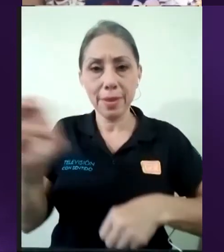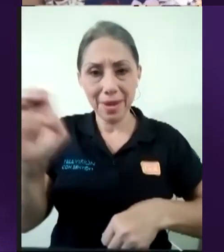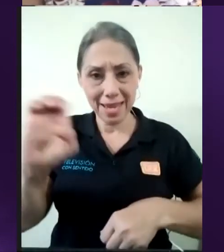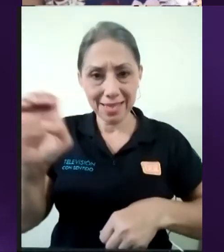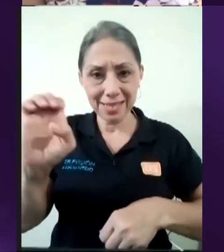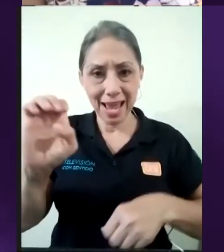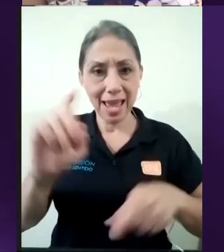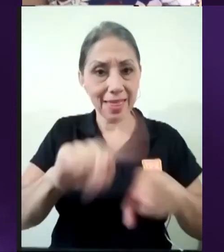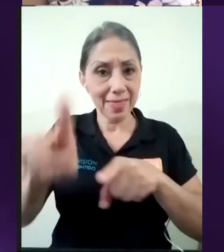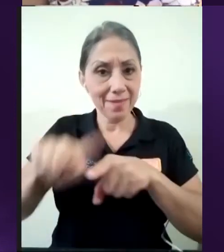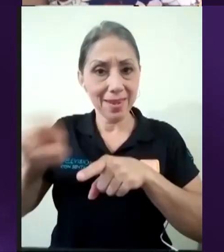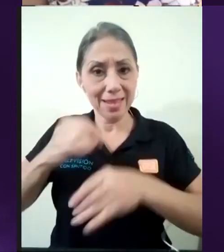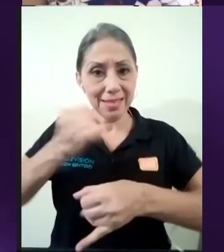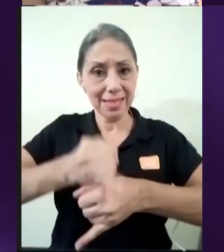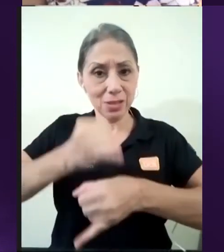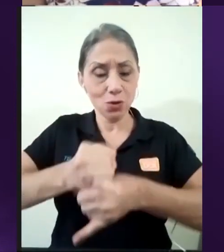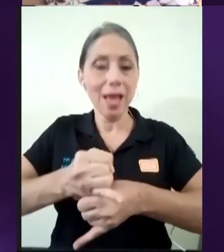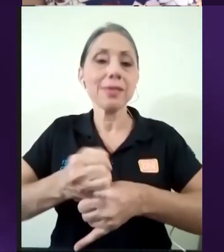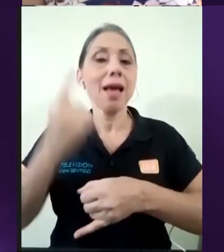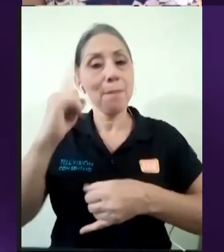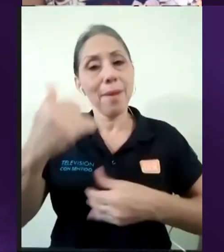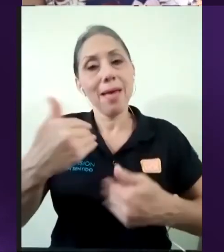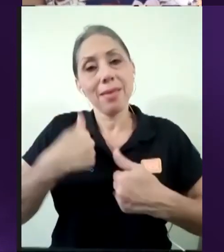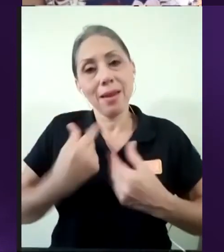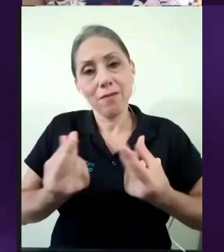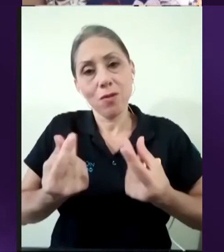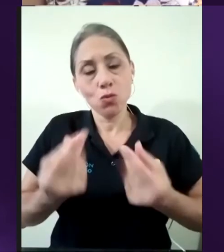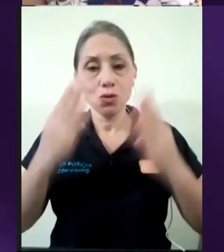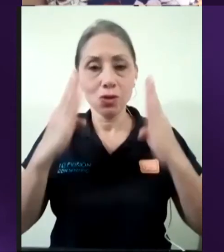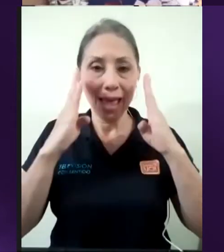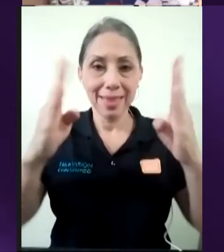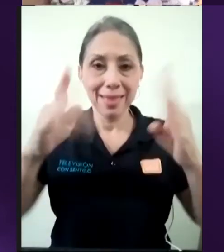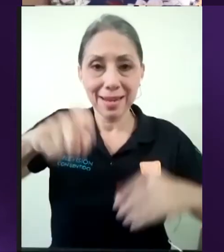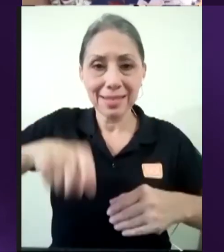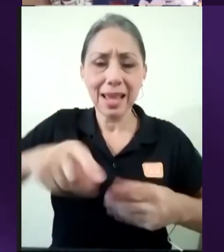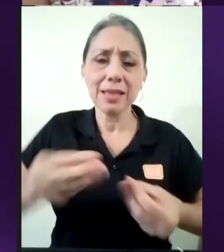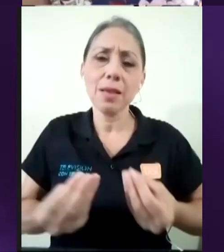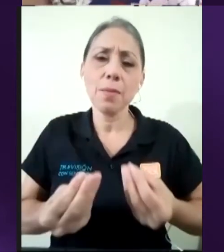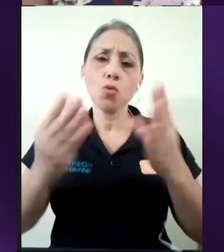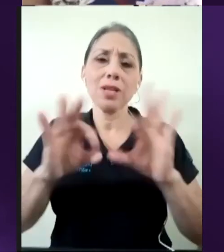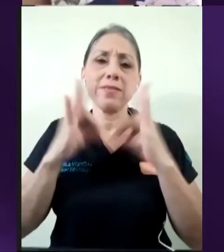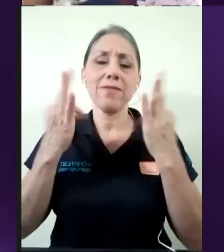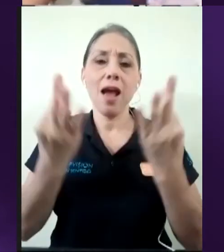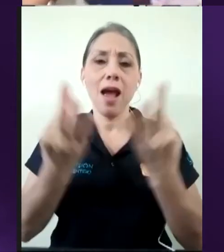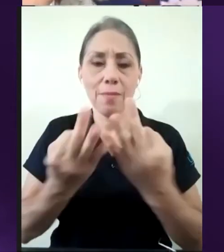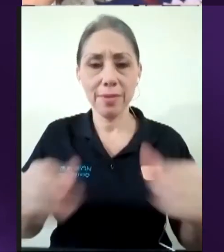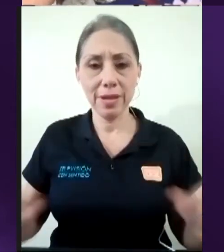los recursos para atender las necesidades de muchas de estas familias.